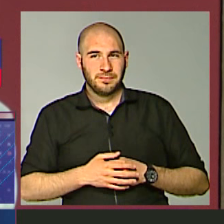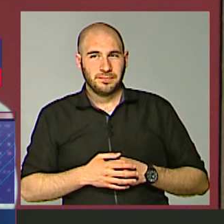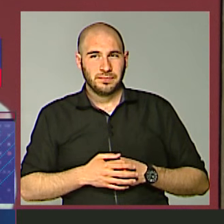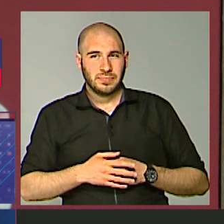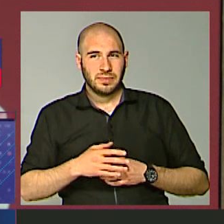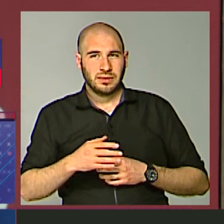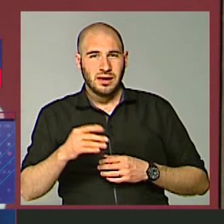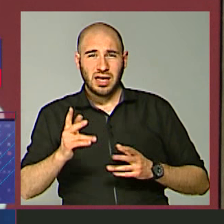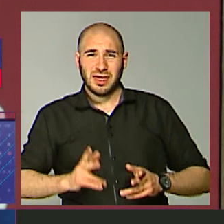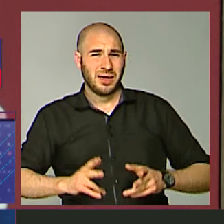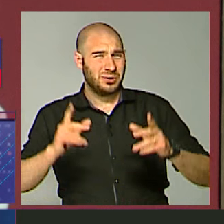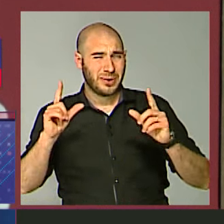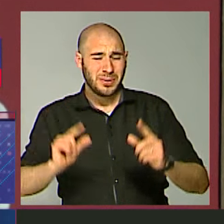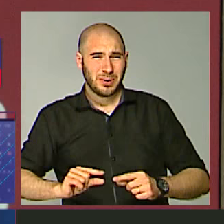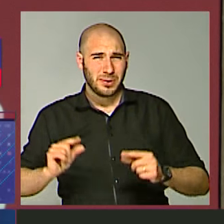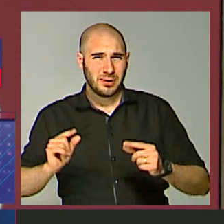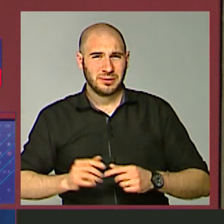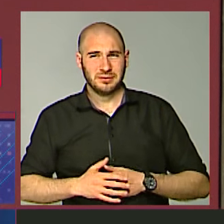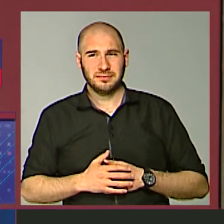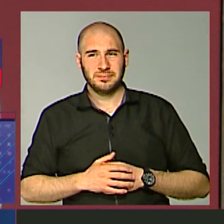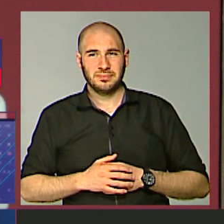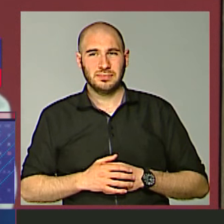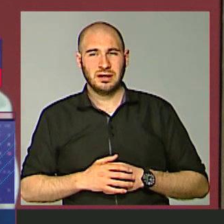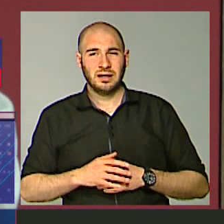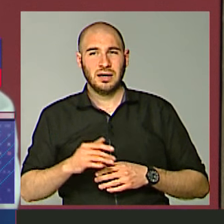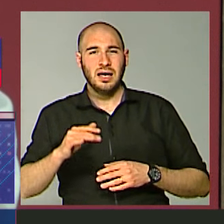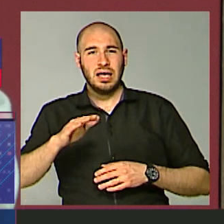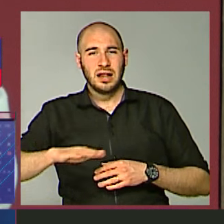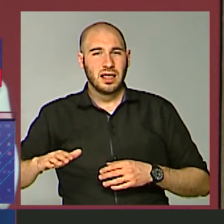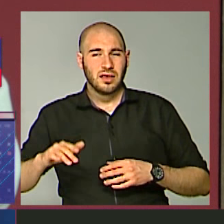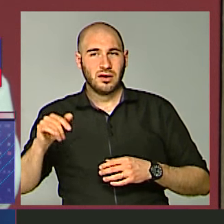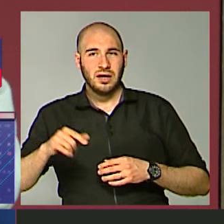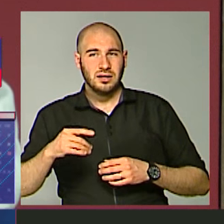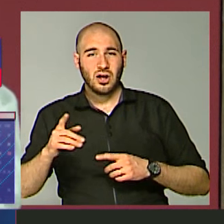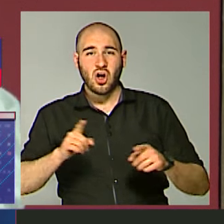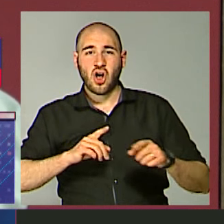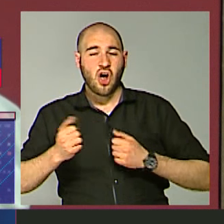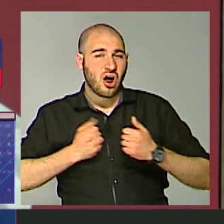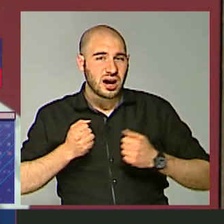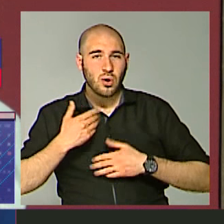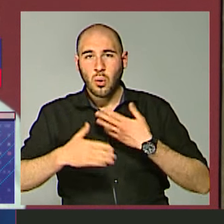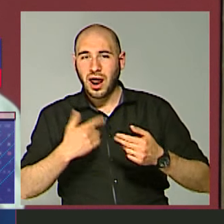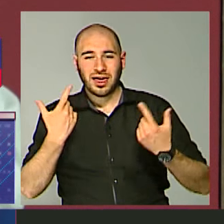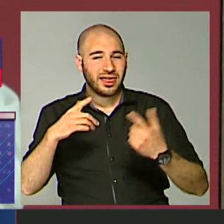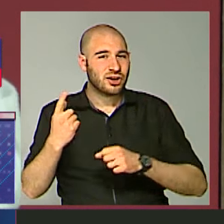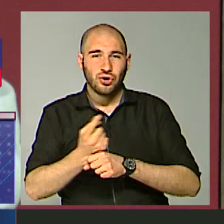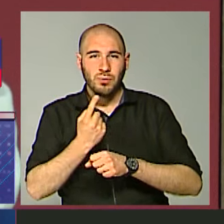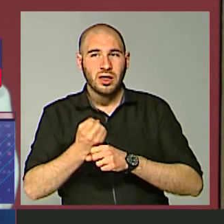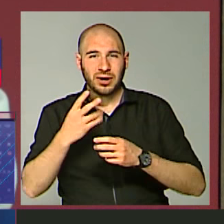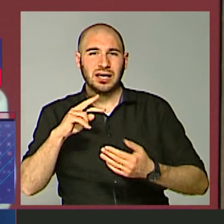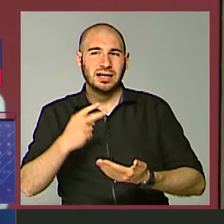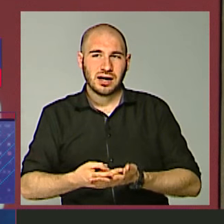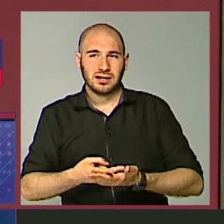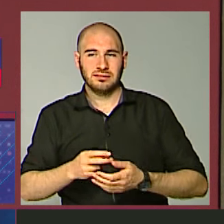nivel de infraestructura, entonces eso hace que los chicos tampoco puedan correr, jugar, divertirse, porque se pueden